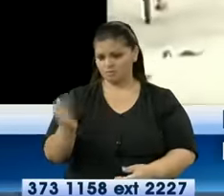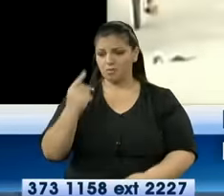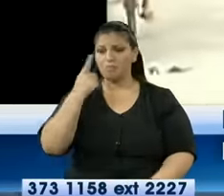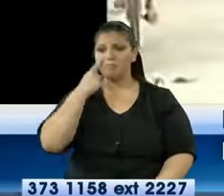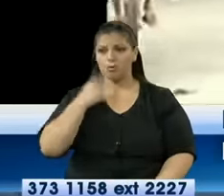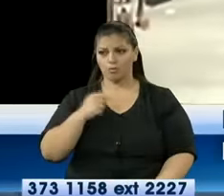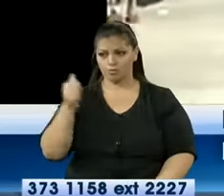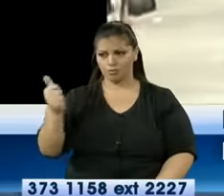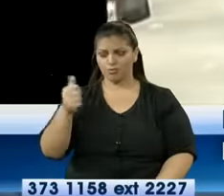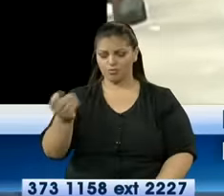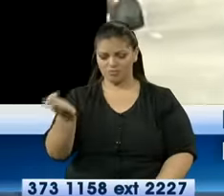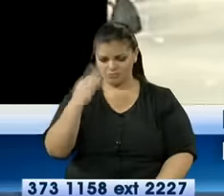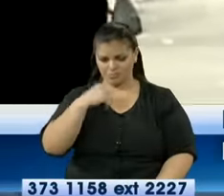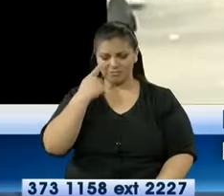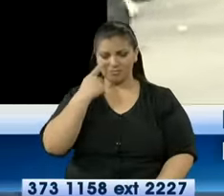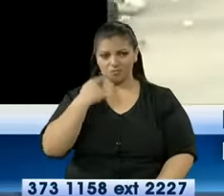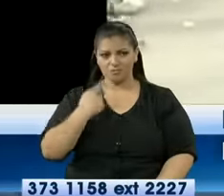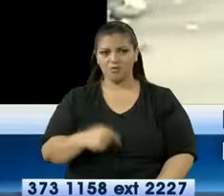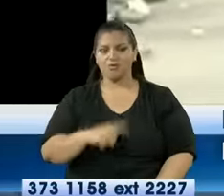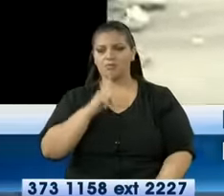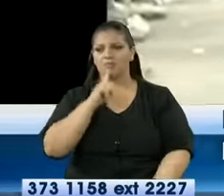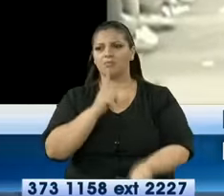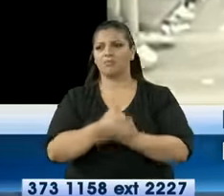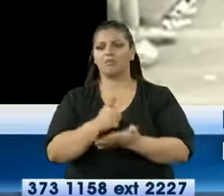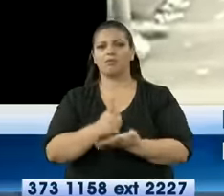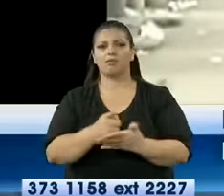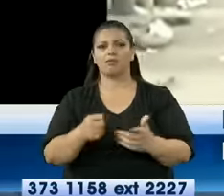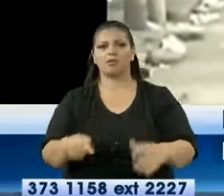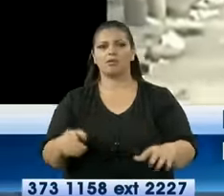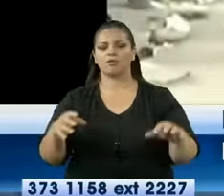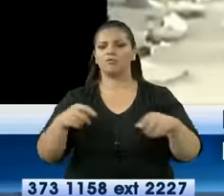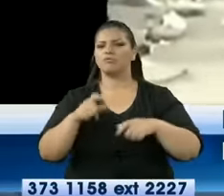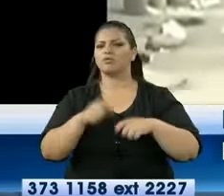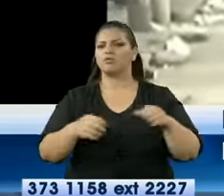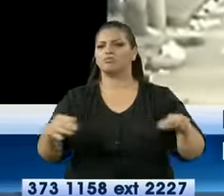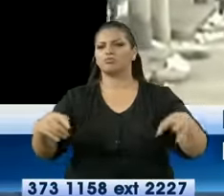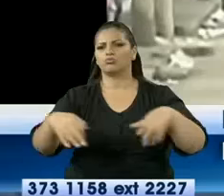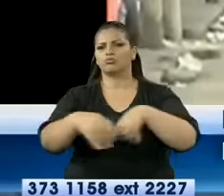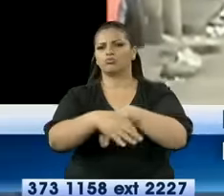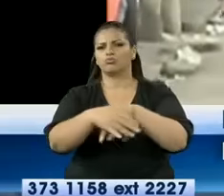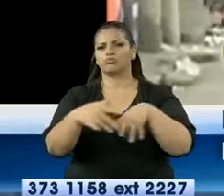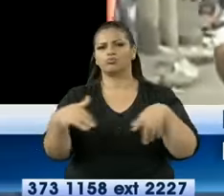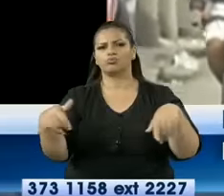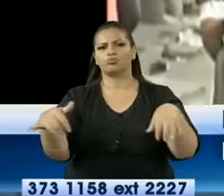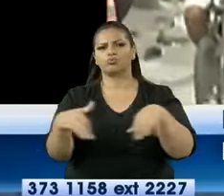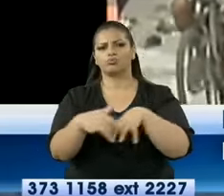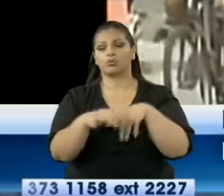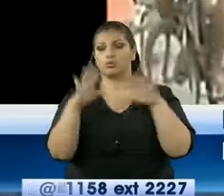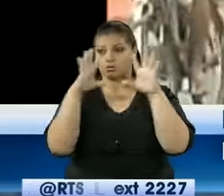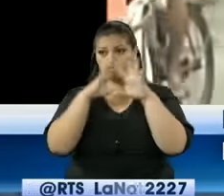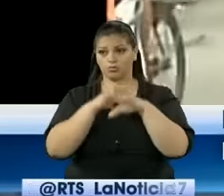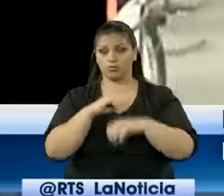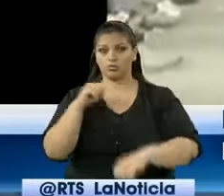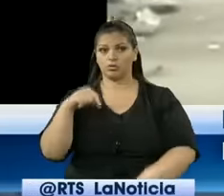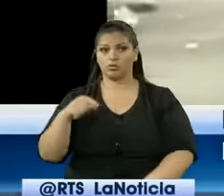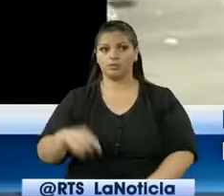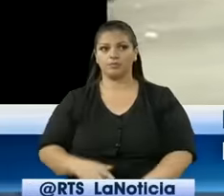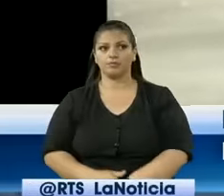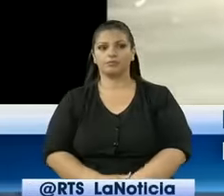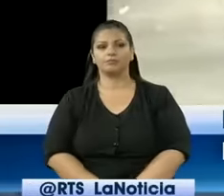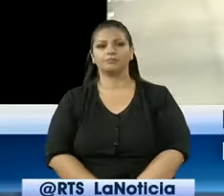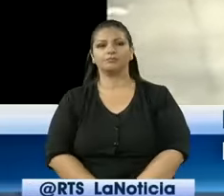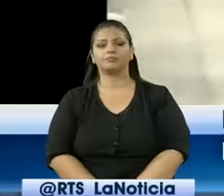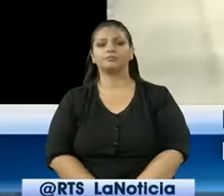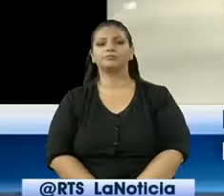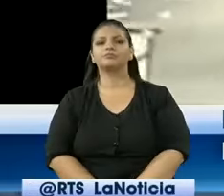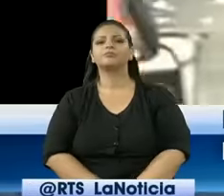estoy manifestando es un hecho. Usted va a ver un ir y venir de muchas personas. ¿Desde hace qué tiempo permanece a oscuras el